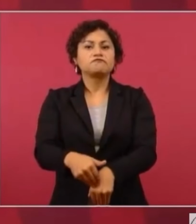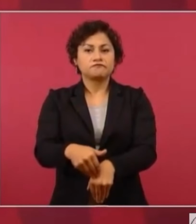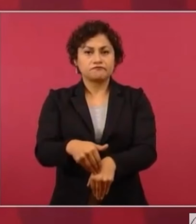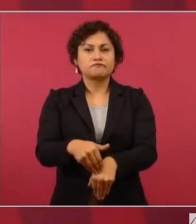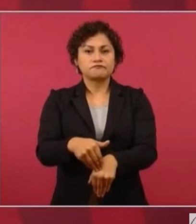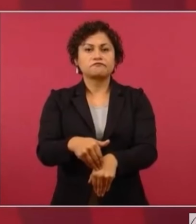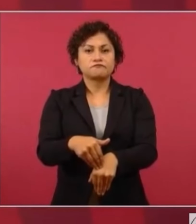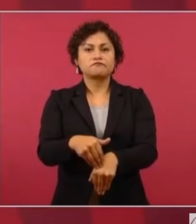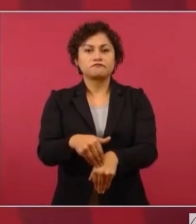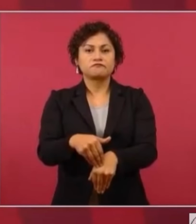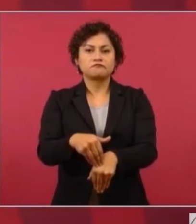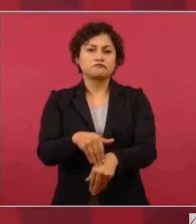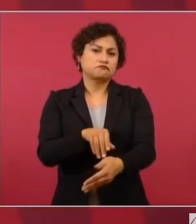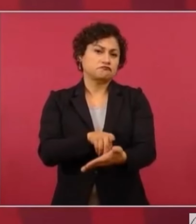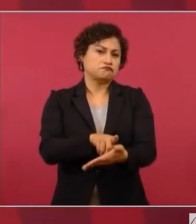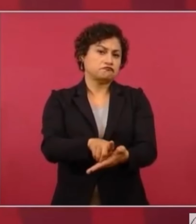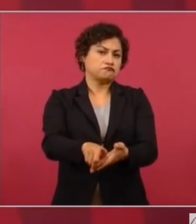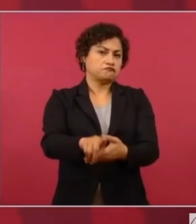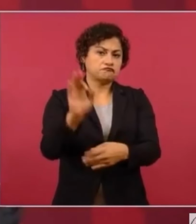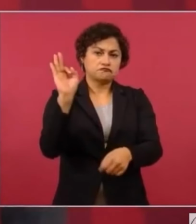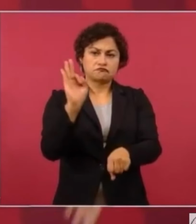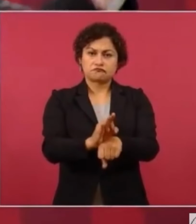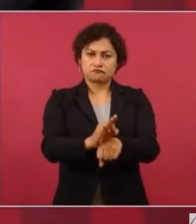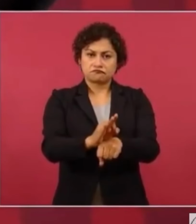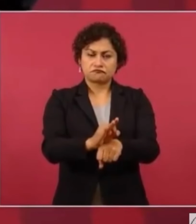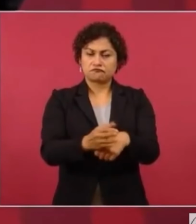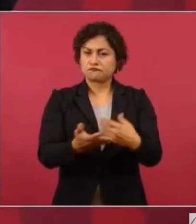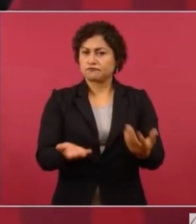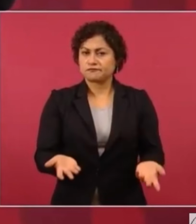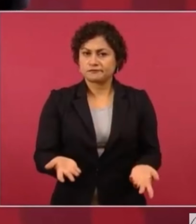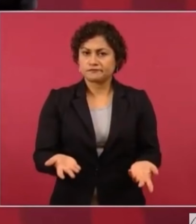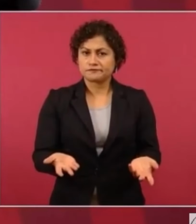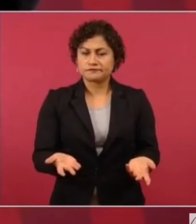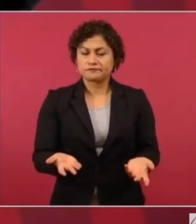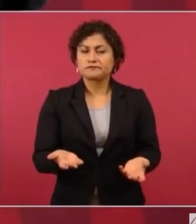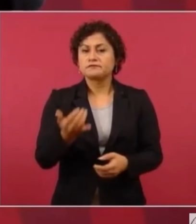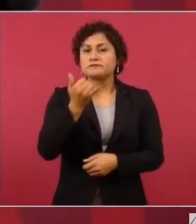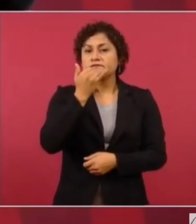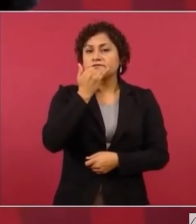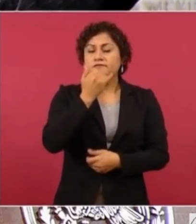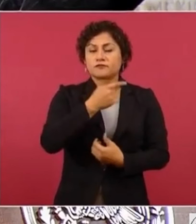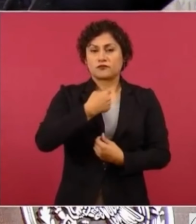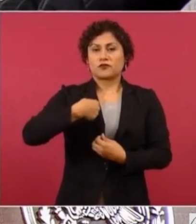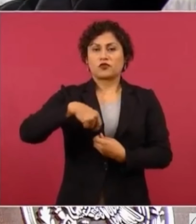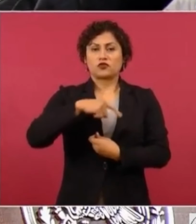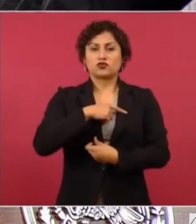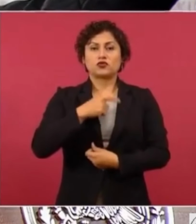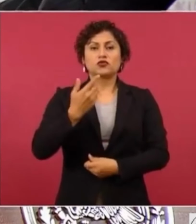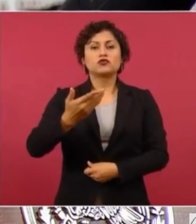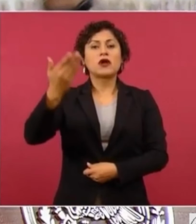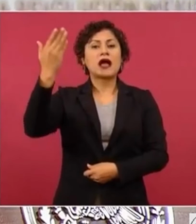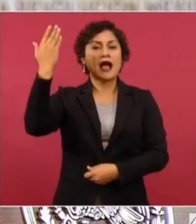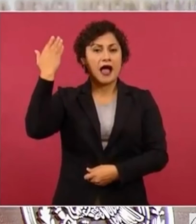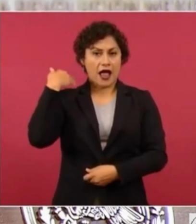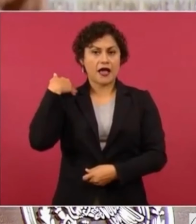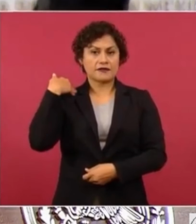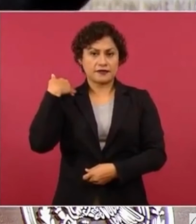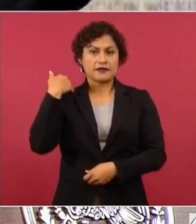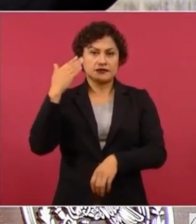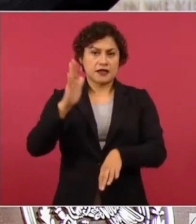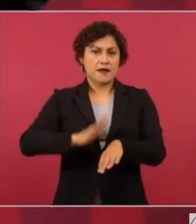el Estado de Derecho. No tenemos mayoría como era antes,